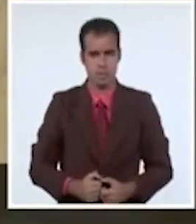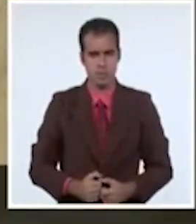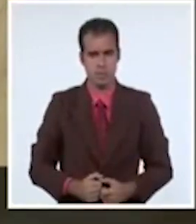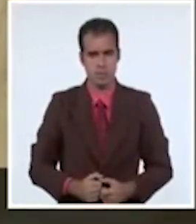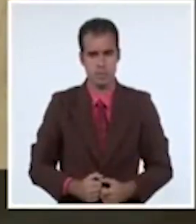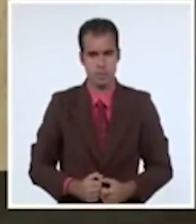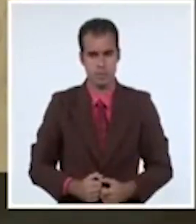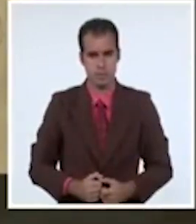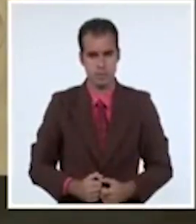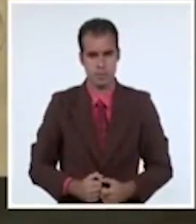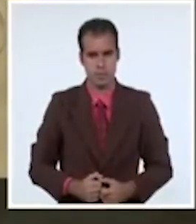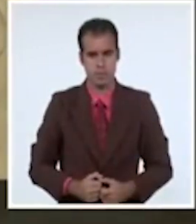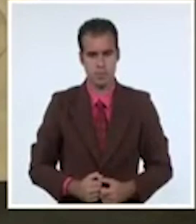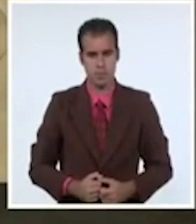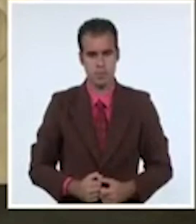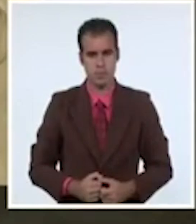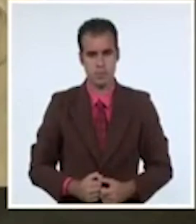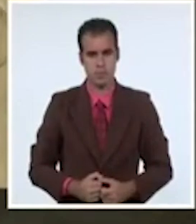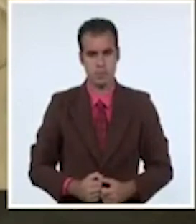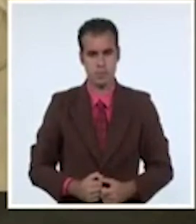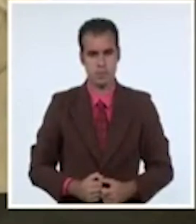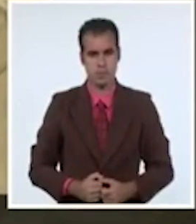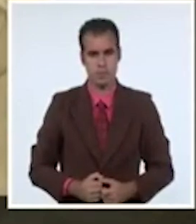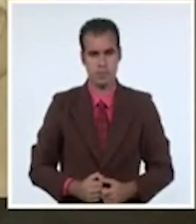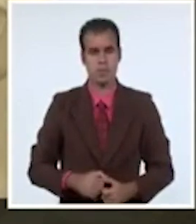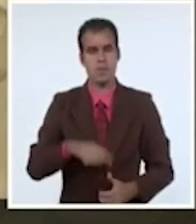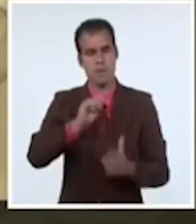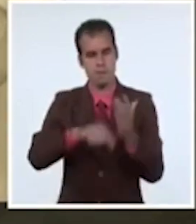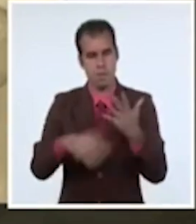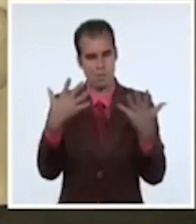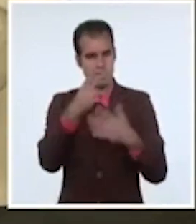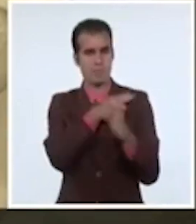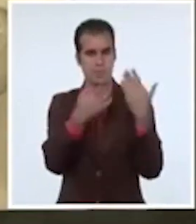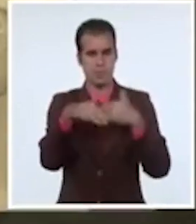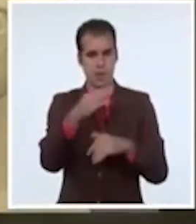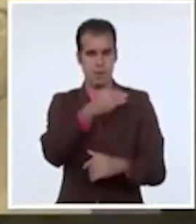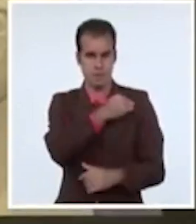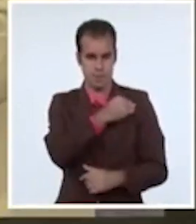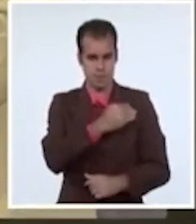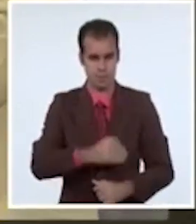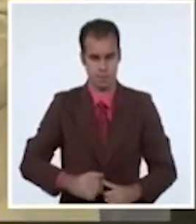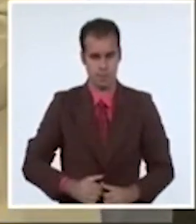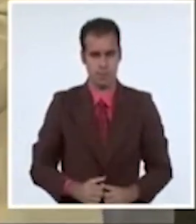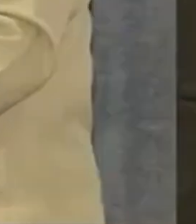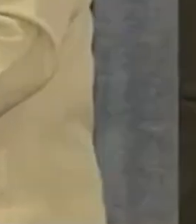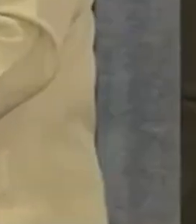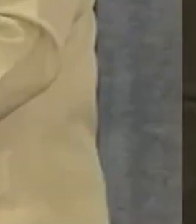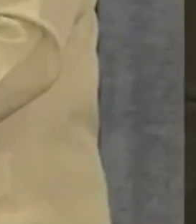de la Necrópolis de Colón. Firmado Ministerio de las Fuerzas Armadas Revolucionarias.